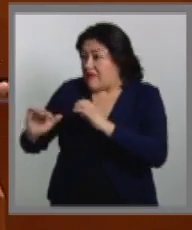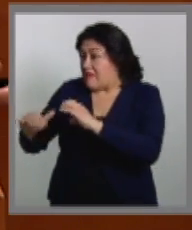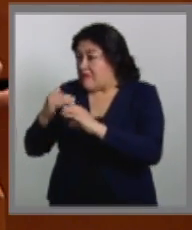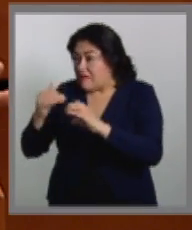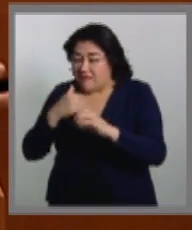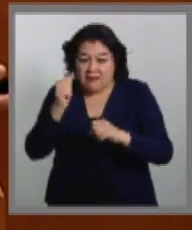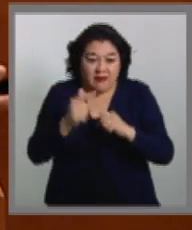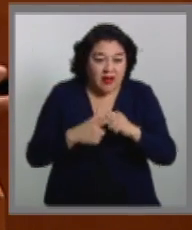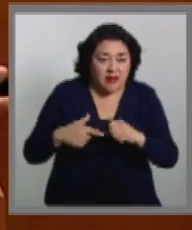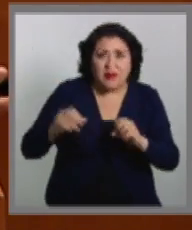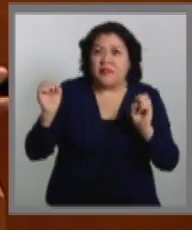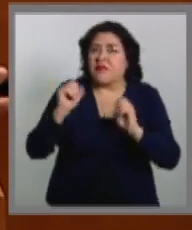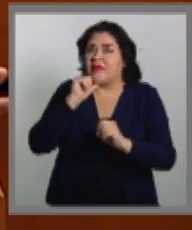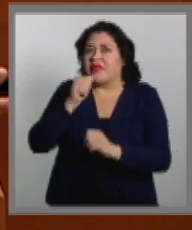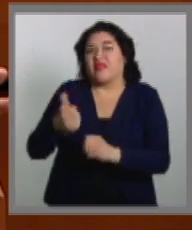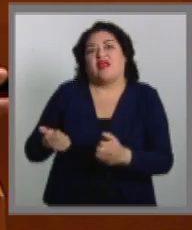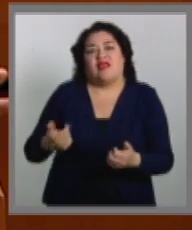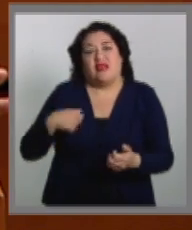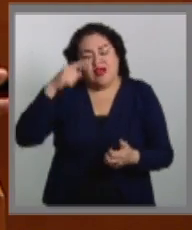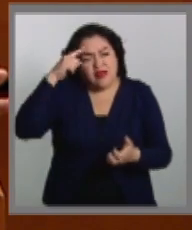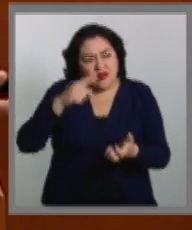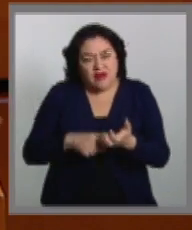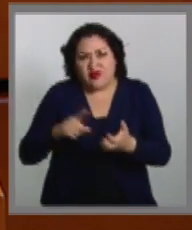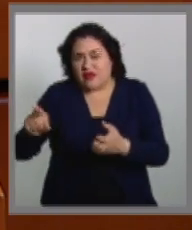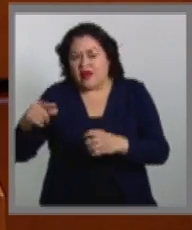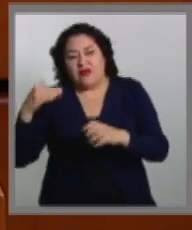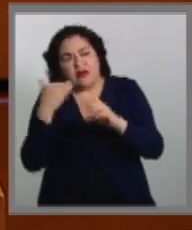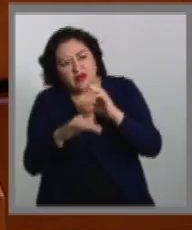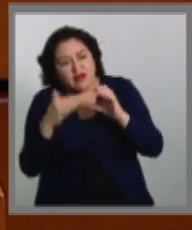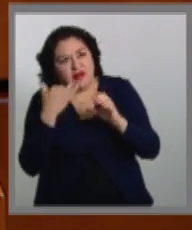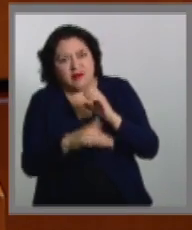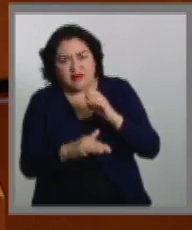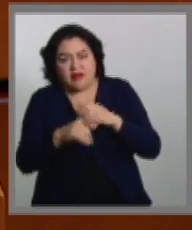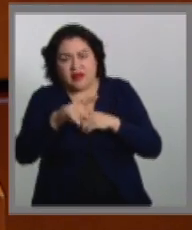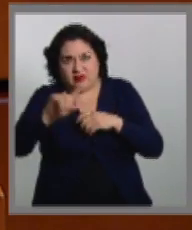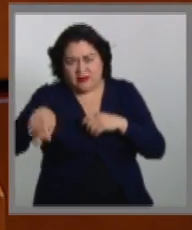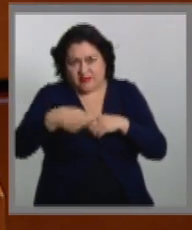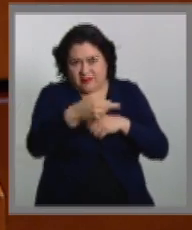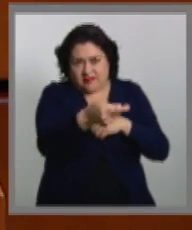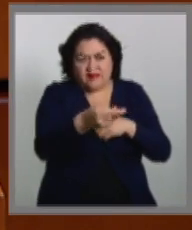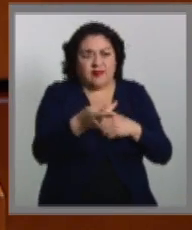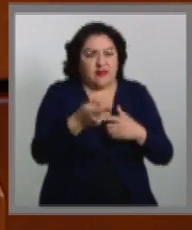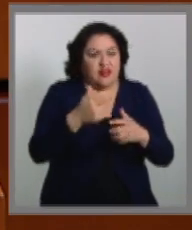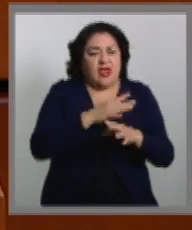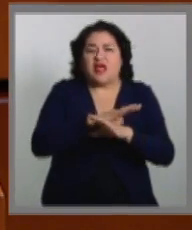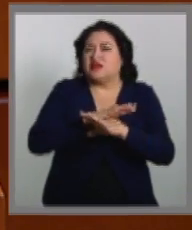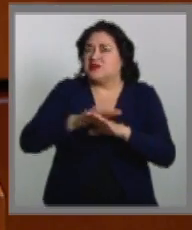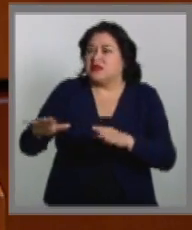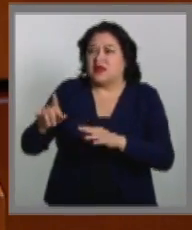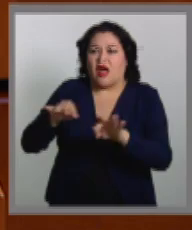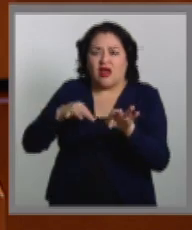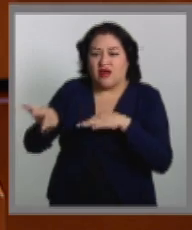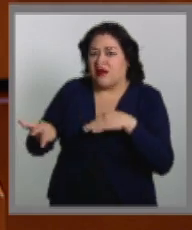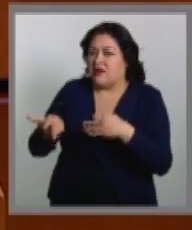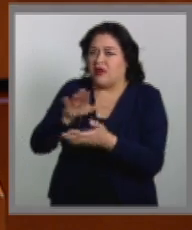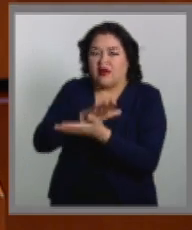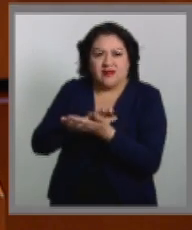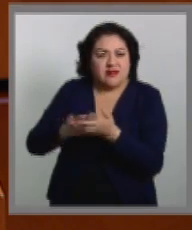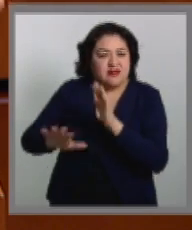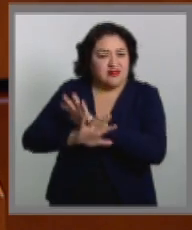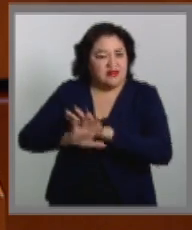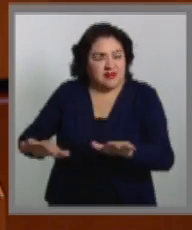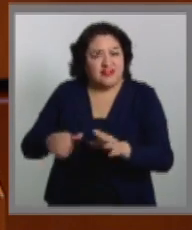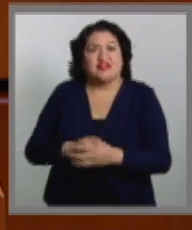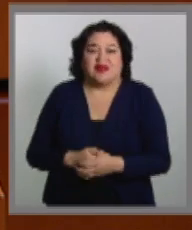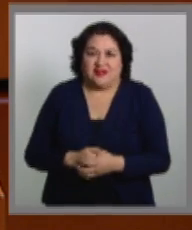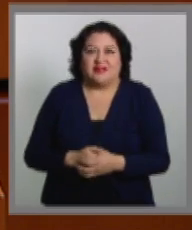mejor falta que en el pleno se voten todo lo que mandaron, pero está desahogada la carga de trabajo. No puedo decir